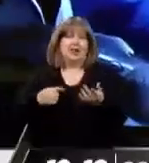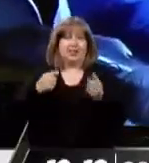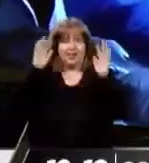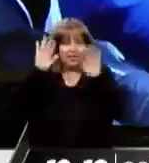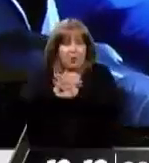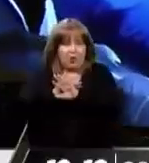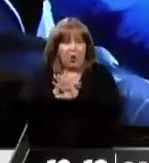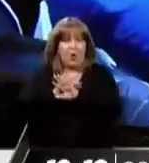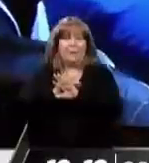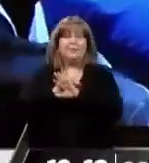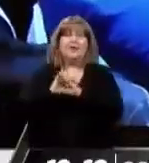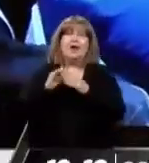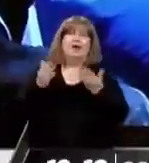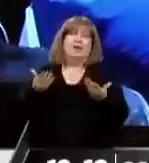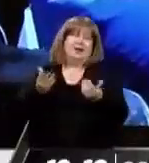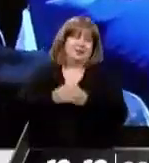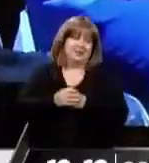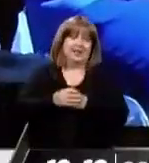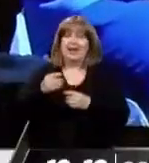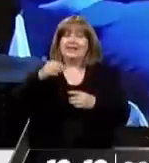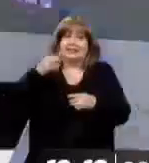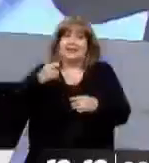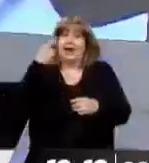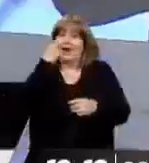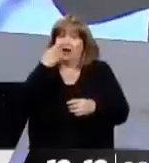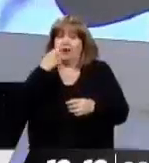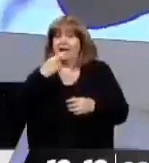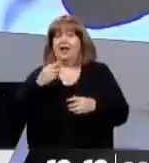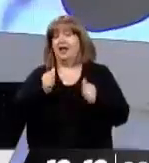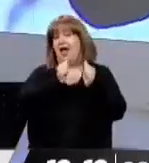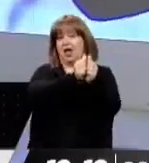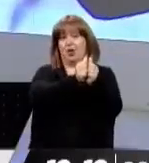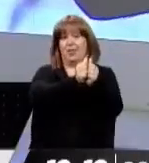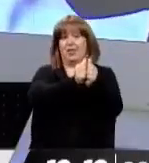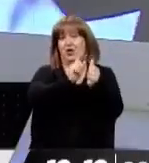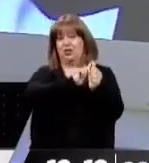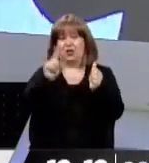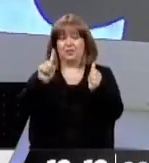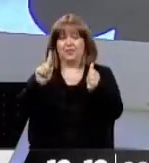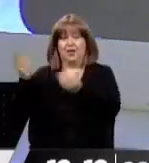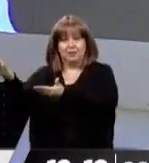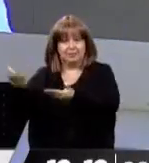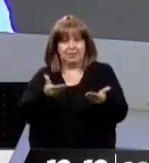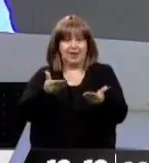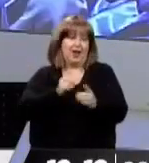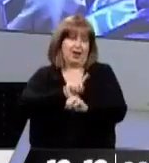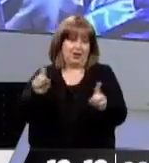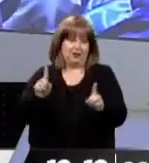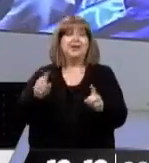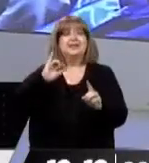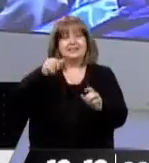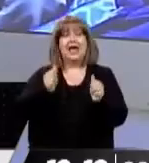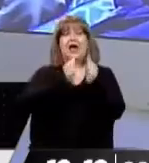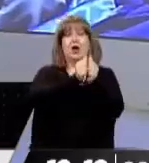Y confundirse o interpretar positivamente. Bueno, lo cierto es que Rodi Suárez no estuvo. Uh-huh. El gobernador tal cual no como estuvo lo había dicho. En el acto sí estuvo Mario Isgró, uh-huh. que es el